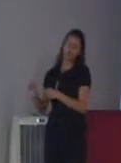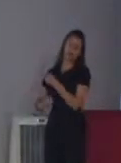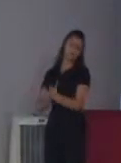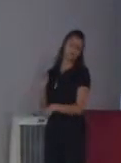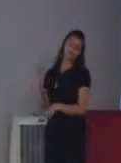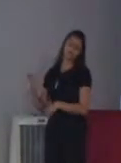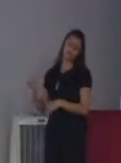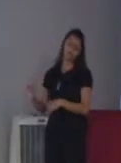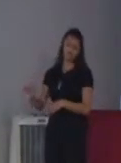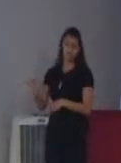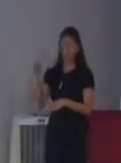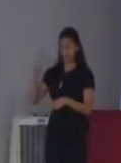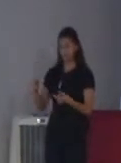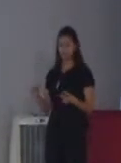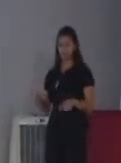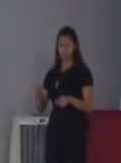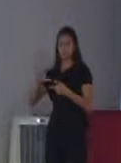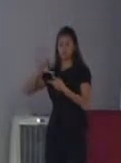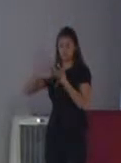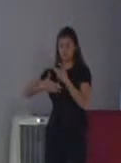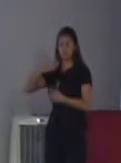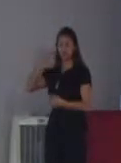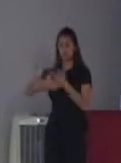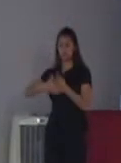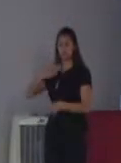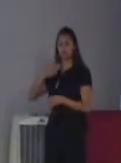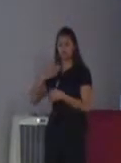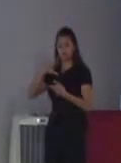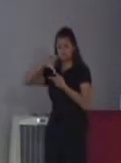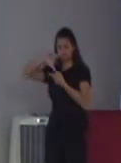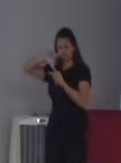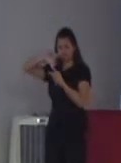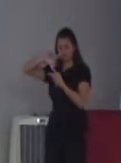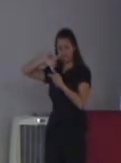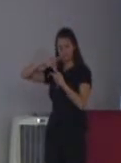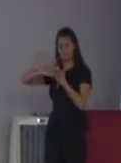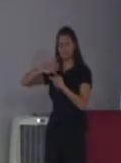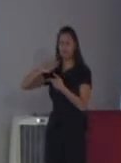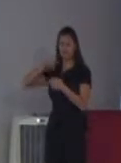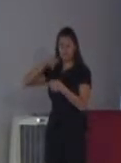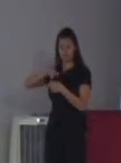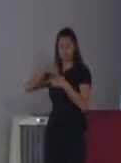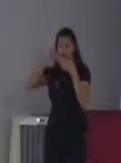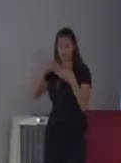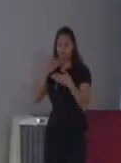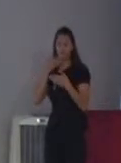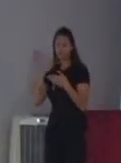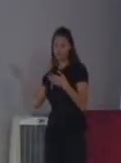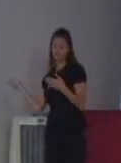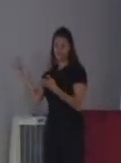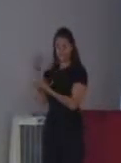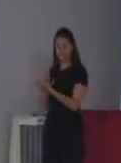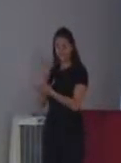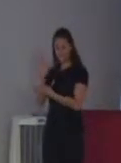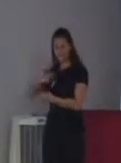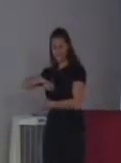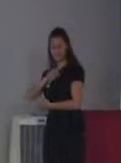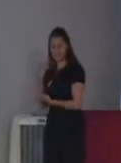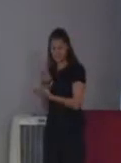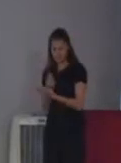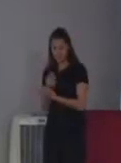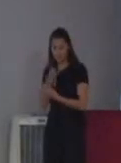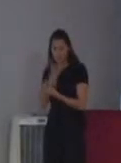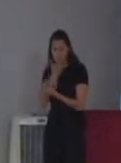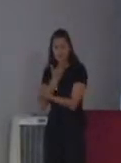muchos años, incluso aquí también en América Latina habían personas con discapacidad antes de la colonia. Entre los indígenas había población con discapacidad.